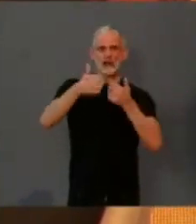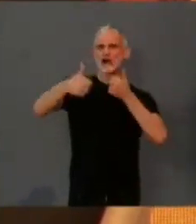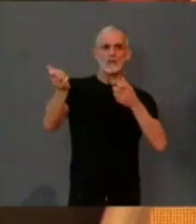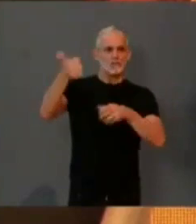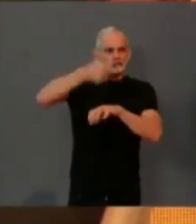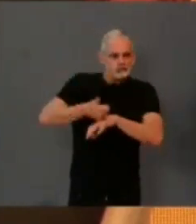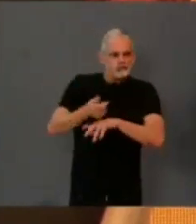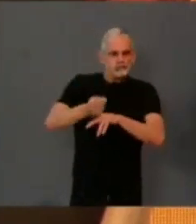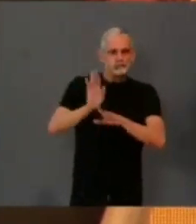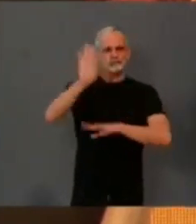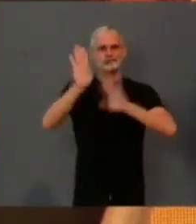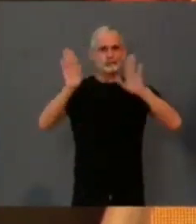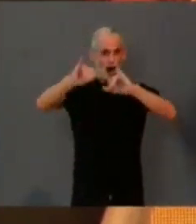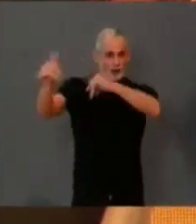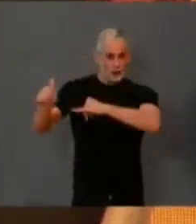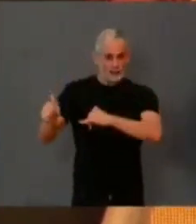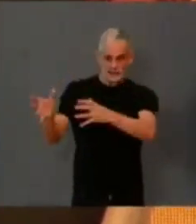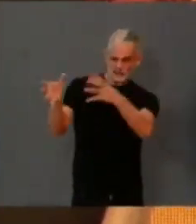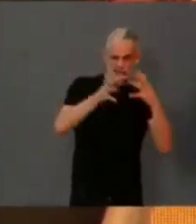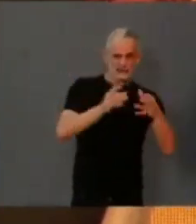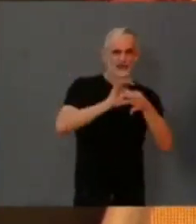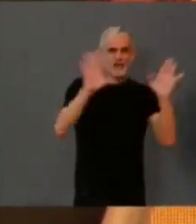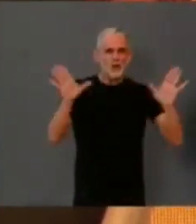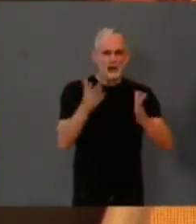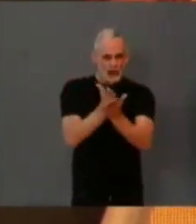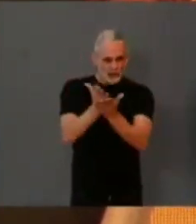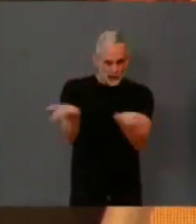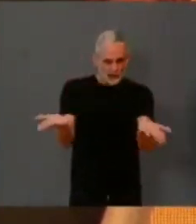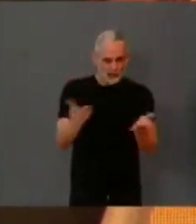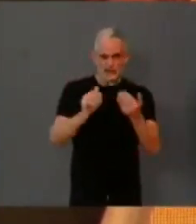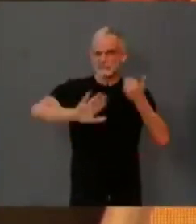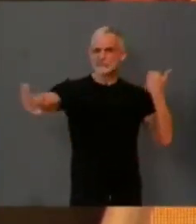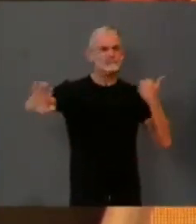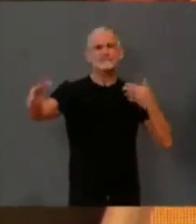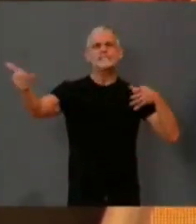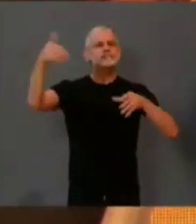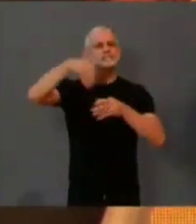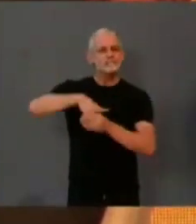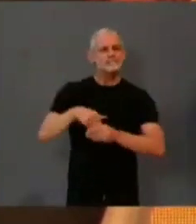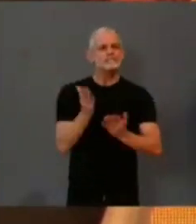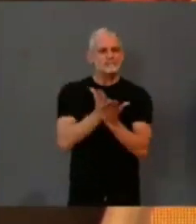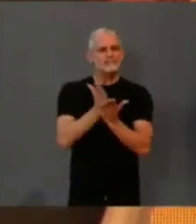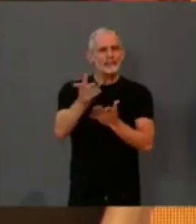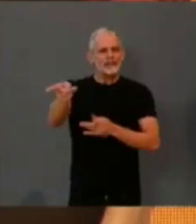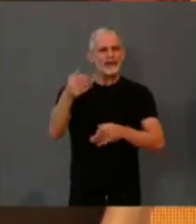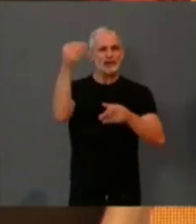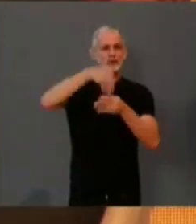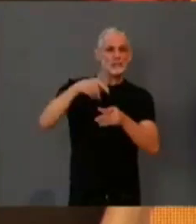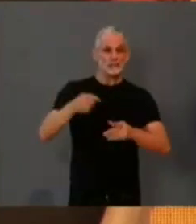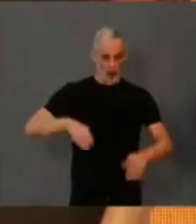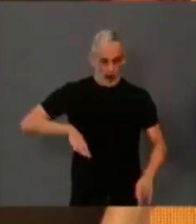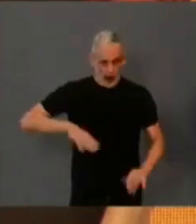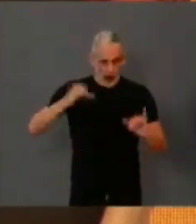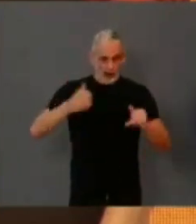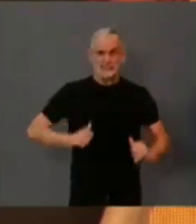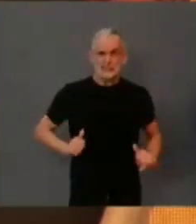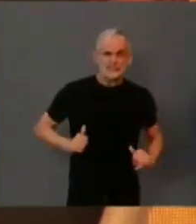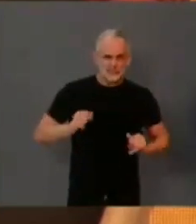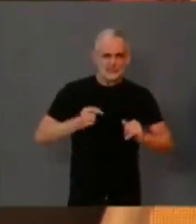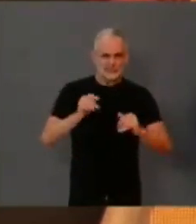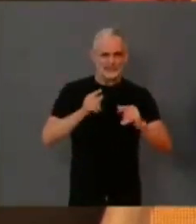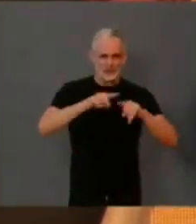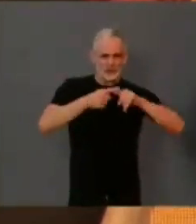la participación Adolescente y joven tiene derecho a participar y tiene además muchas ganas de hacerlo